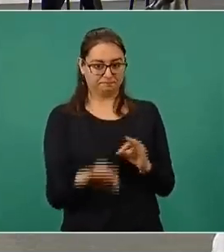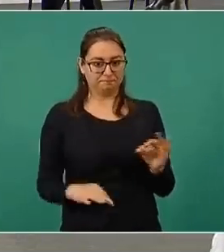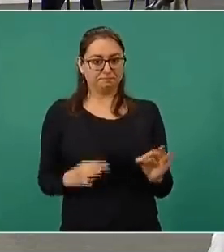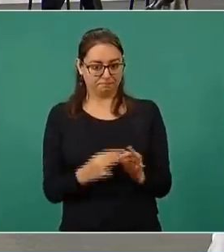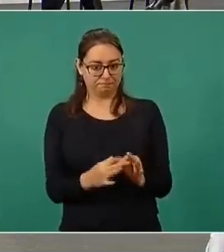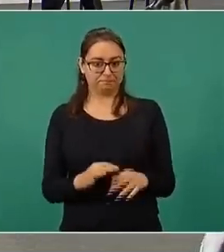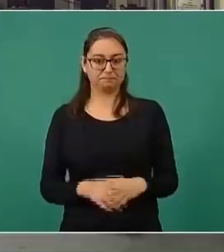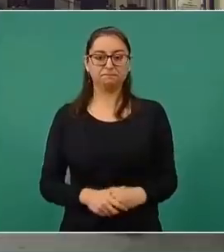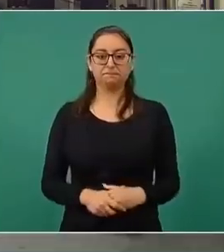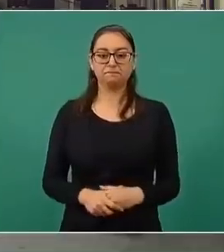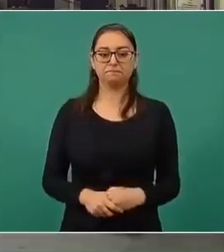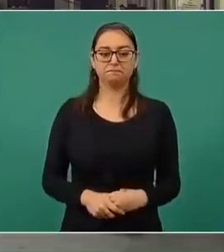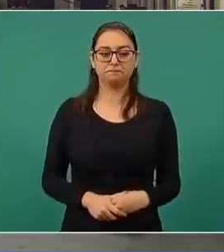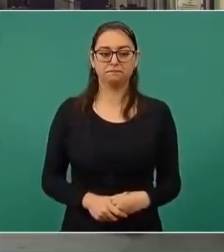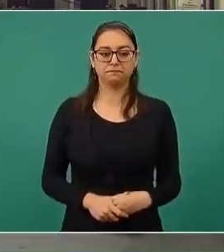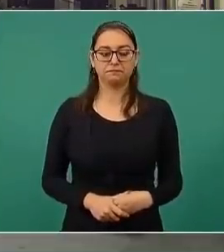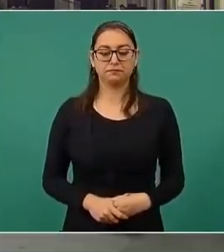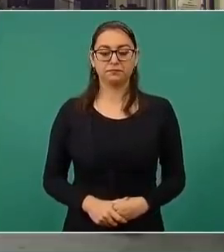Bueno,